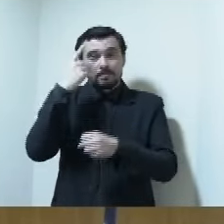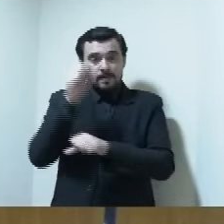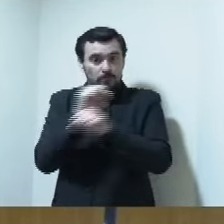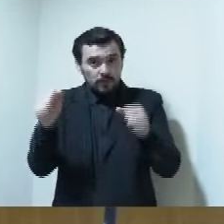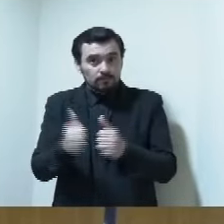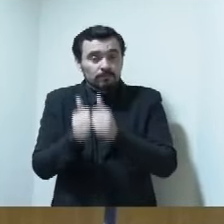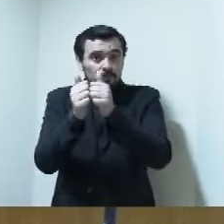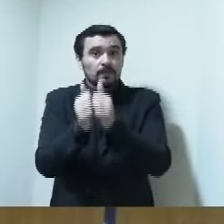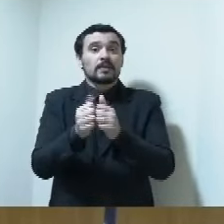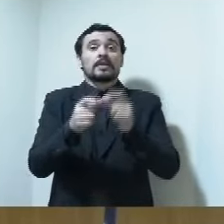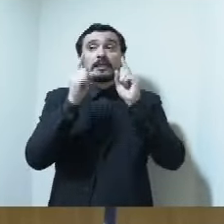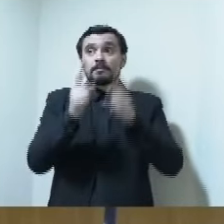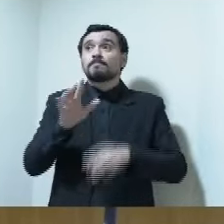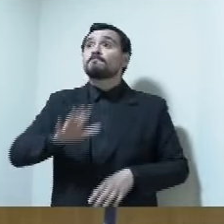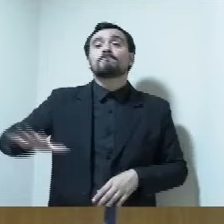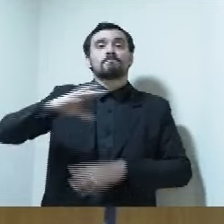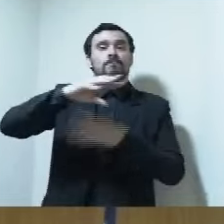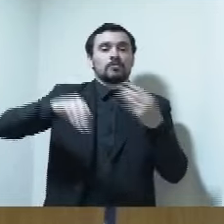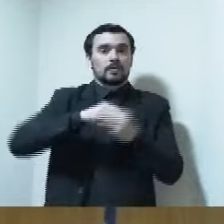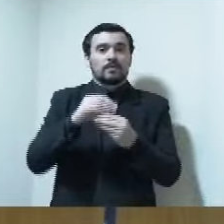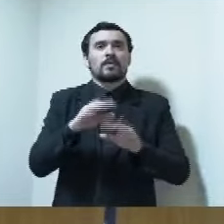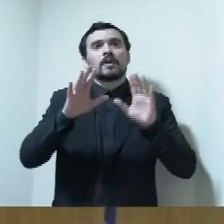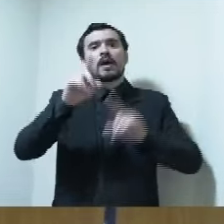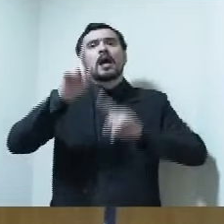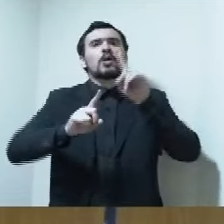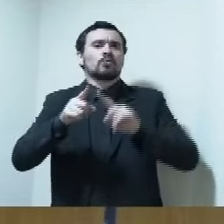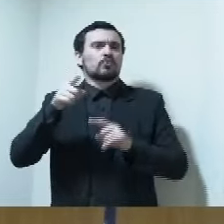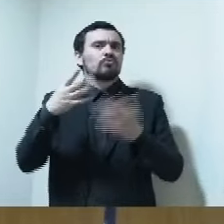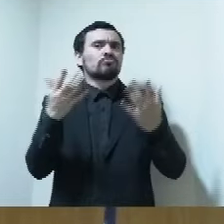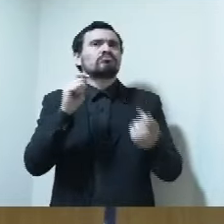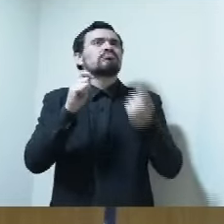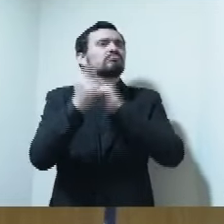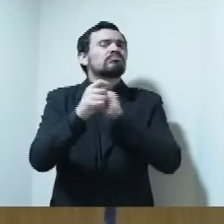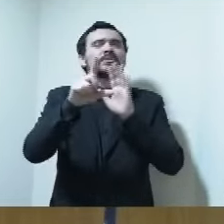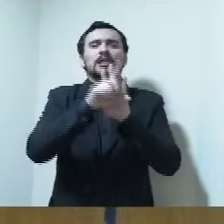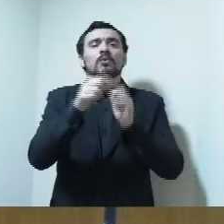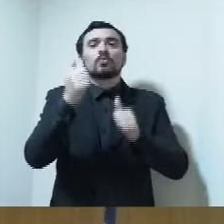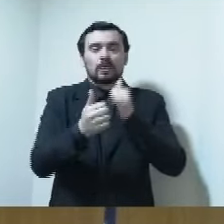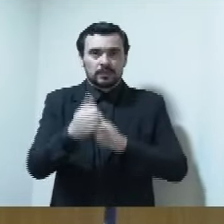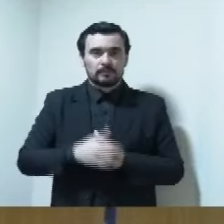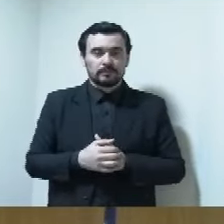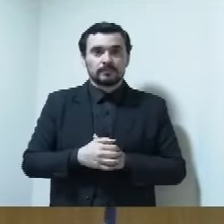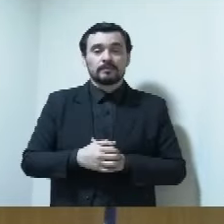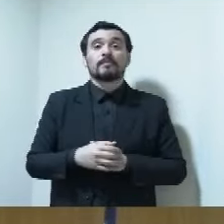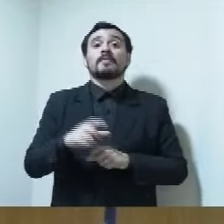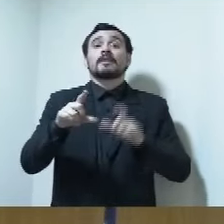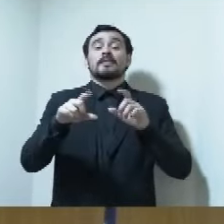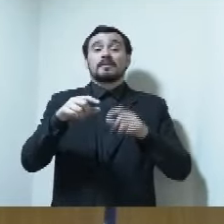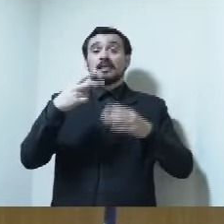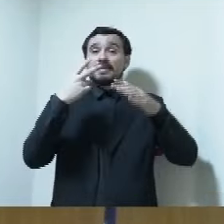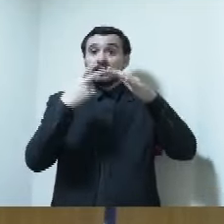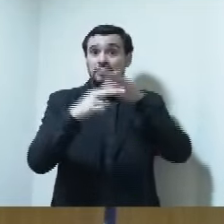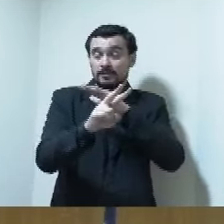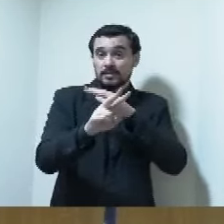adelante, así como del pueblo todo. Algunas de estas reformas son el Régimen Nacional de Integridad, Transparencia